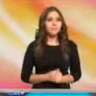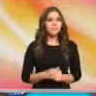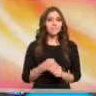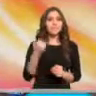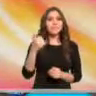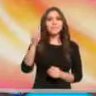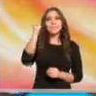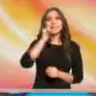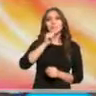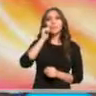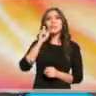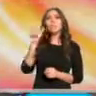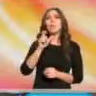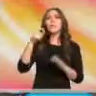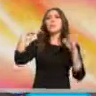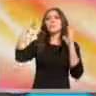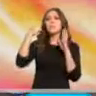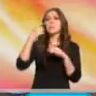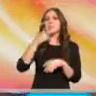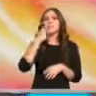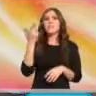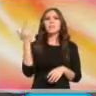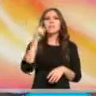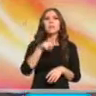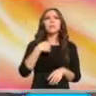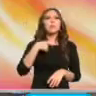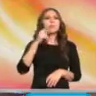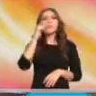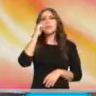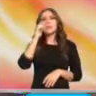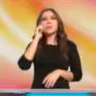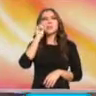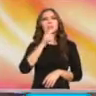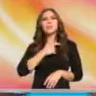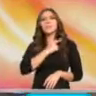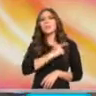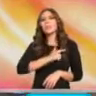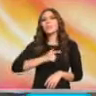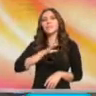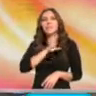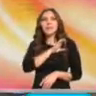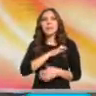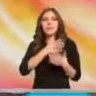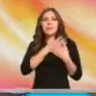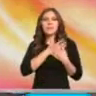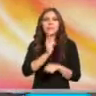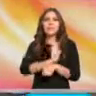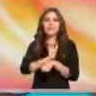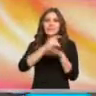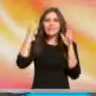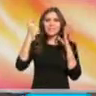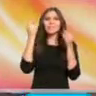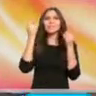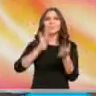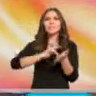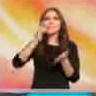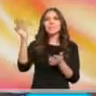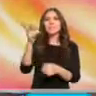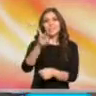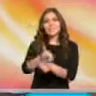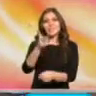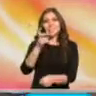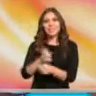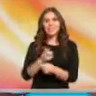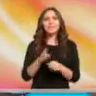Y es que por más mala que sea una película, sabes que soy Villamelón y siempre me va a gustar el cine. Eres bienvenido. Muchas gracias por invitarme. ¿Cómo